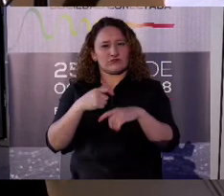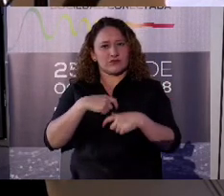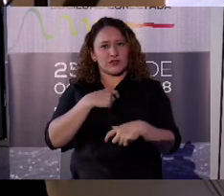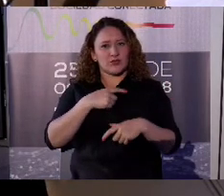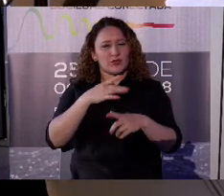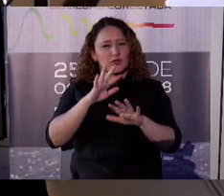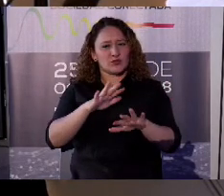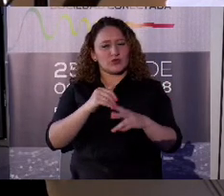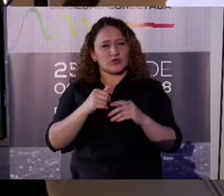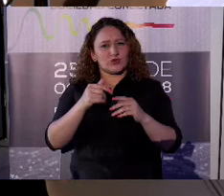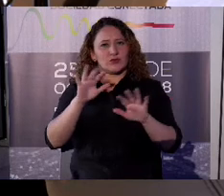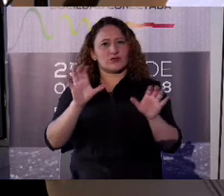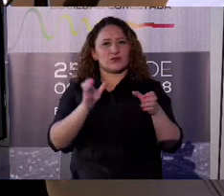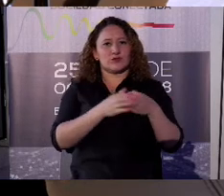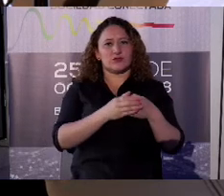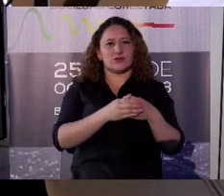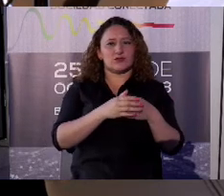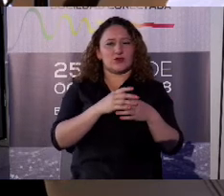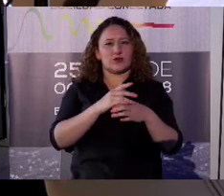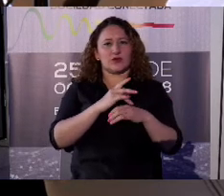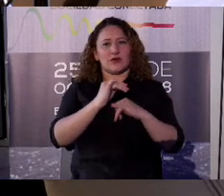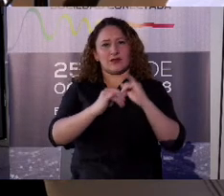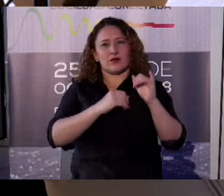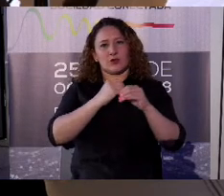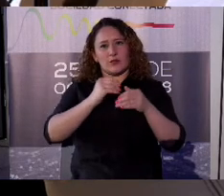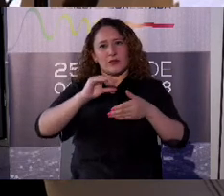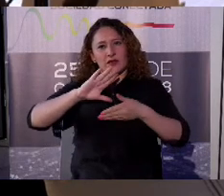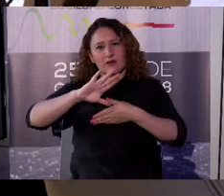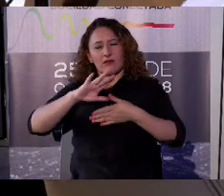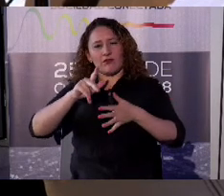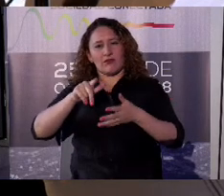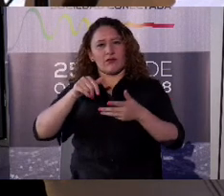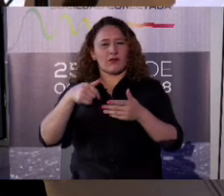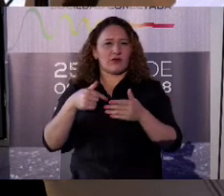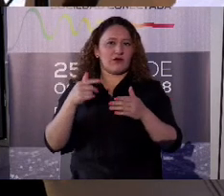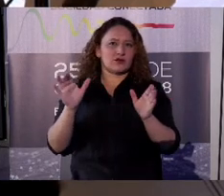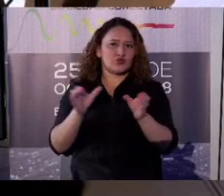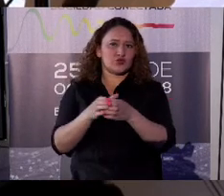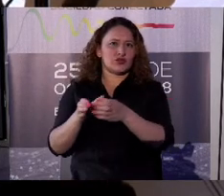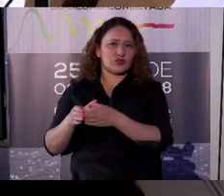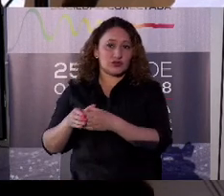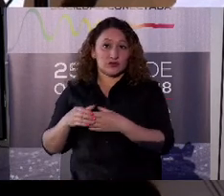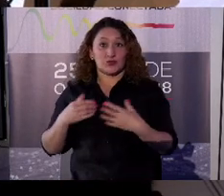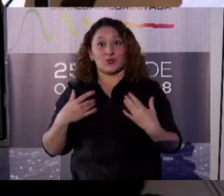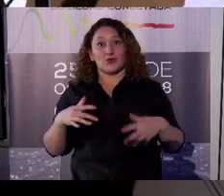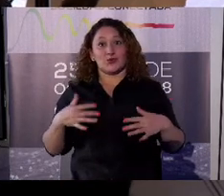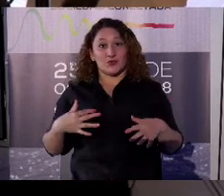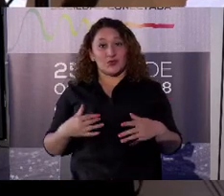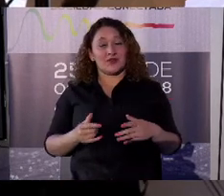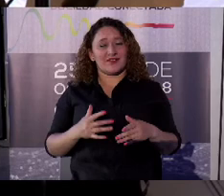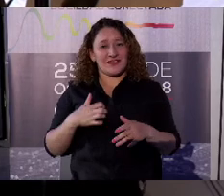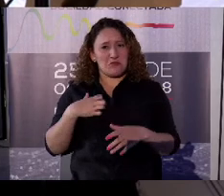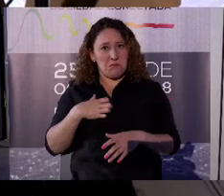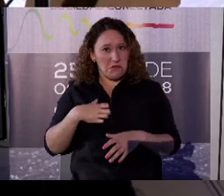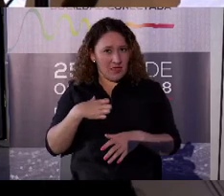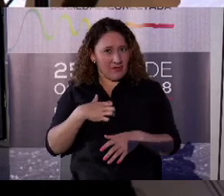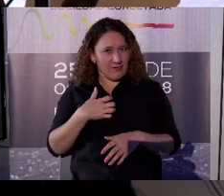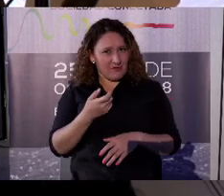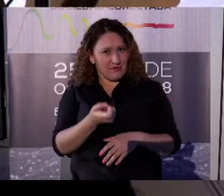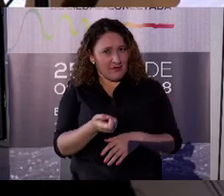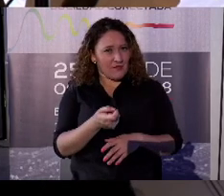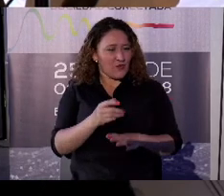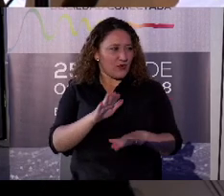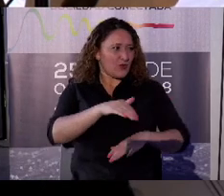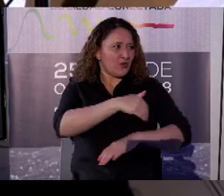Interamericana de Empresas de Telecomunicaciones. Y la verdad es que quiero confesarles que me da un poquito de envidia escuchar a